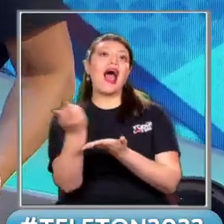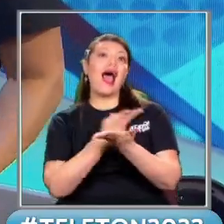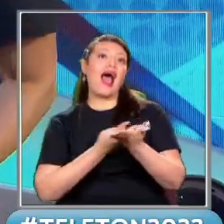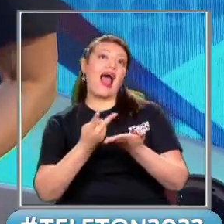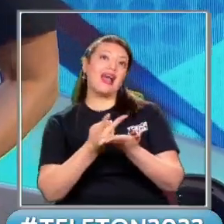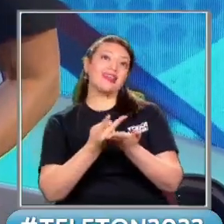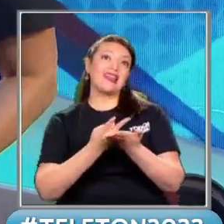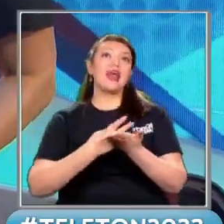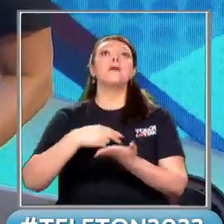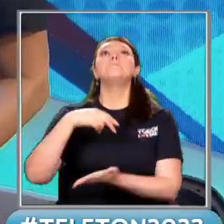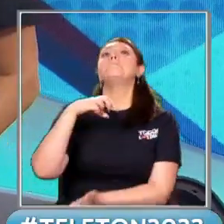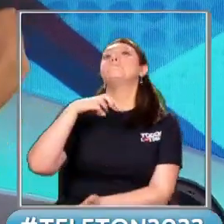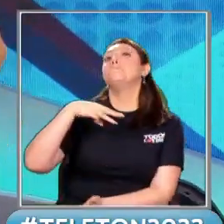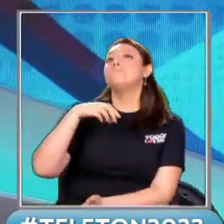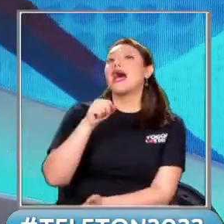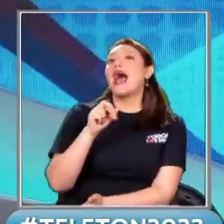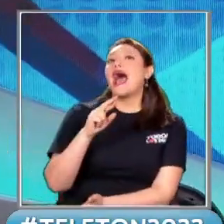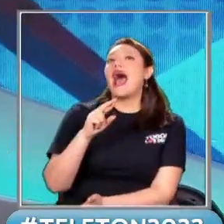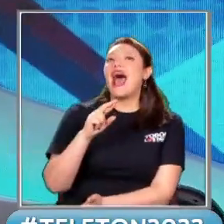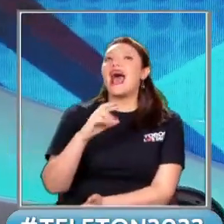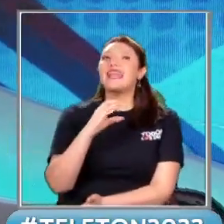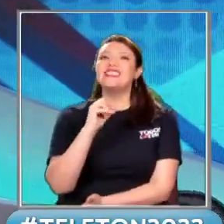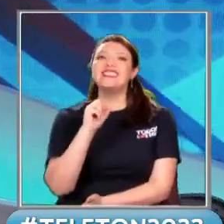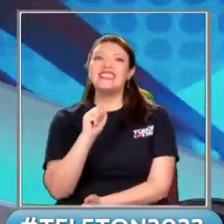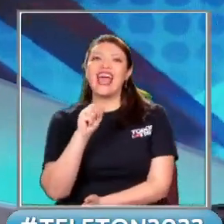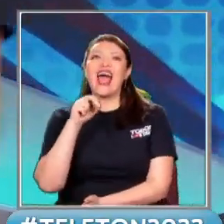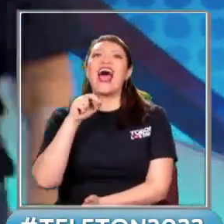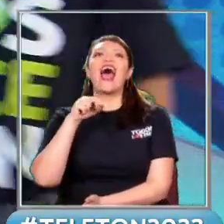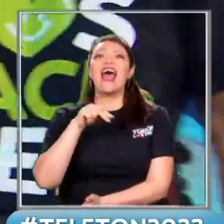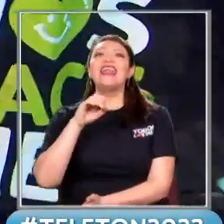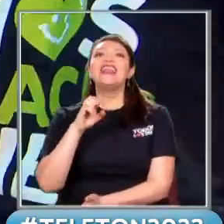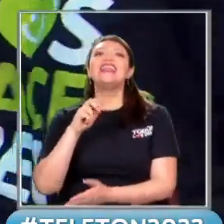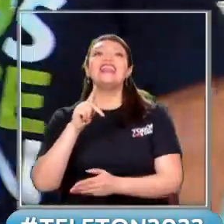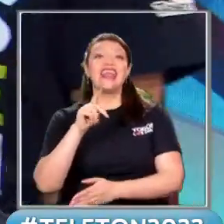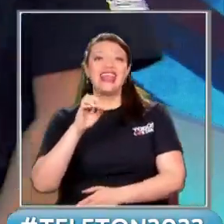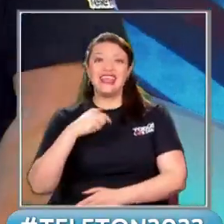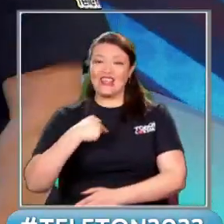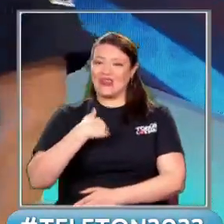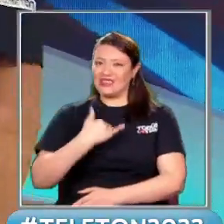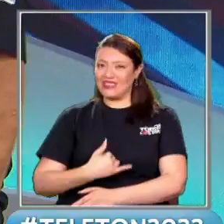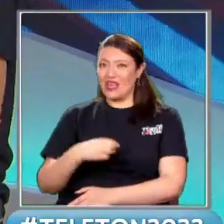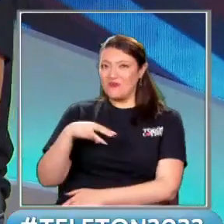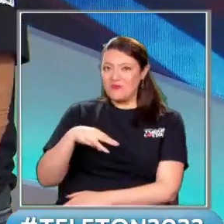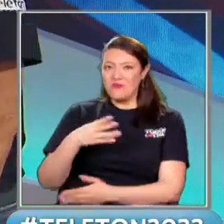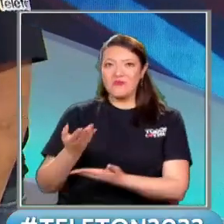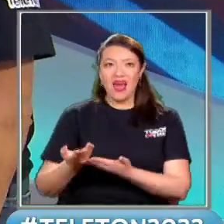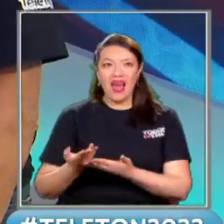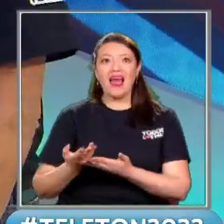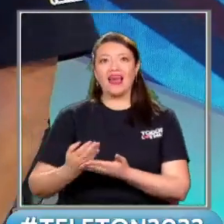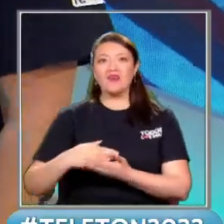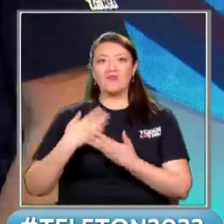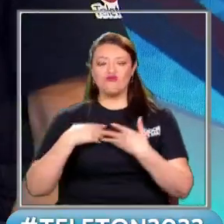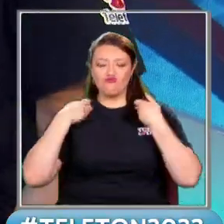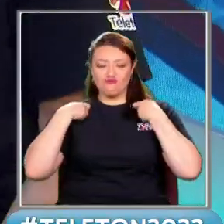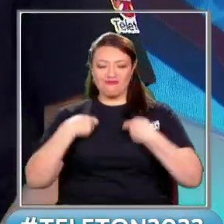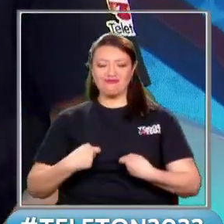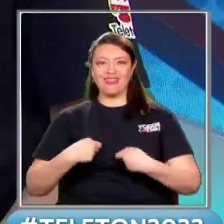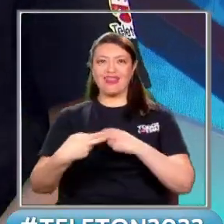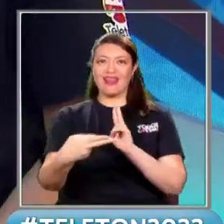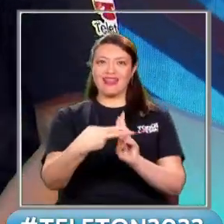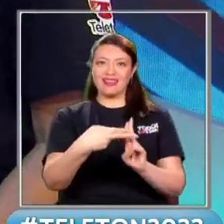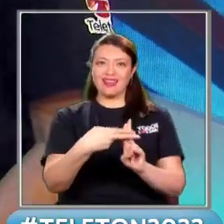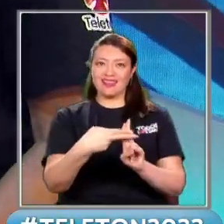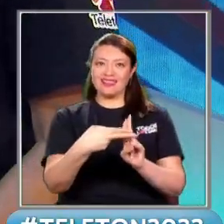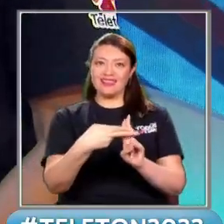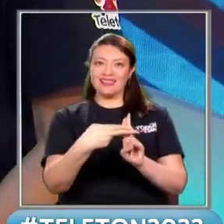mamá de Marcianeque, mamá de Juliano Sosa. Y acá estamos poniéndonos la camiseta por la Teletón.